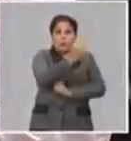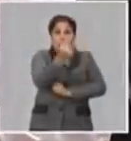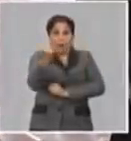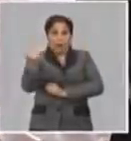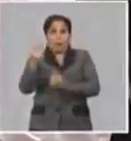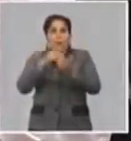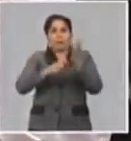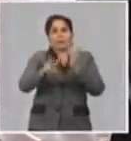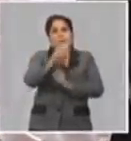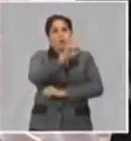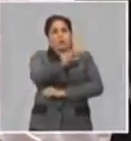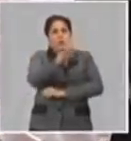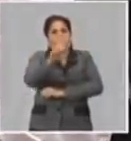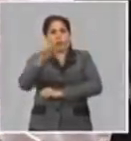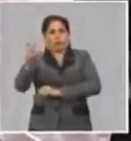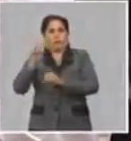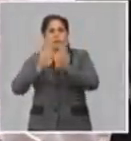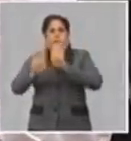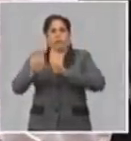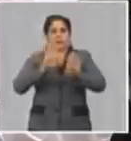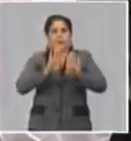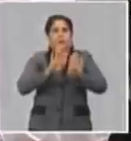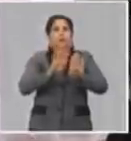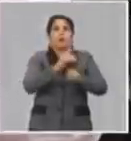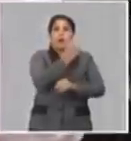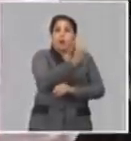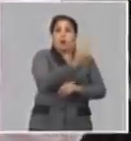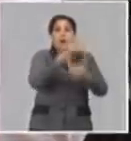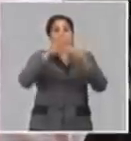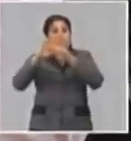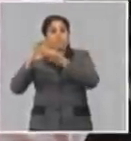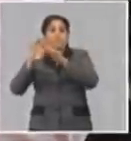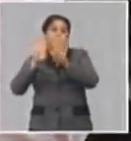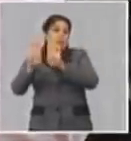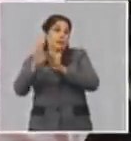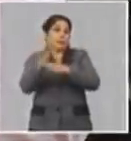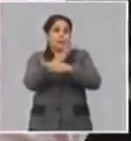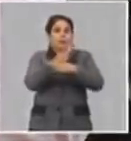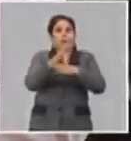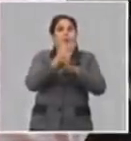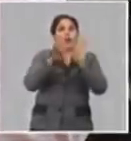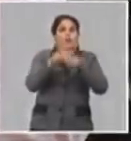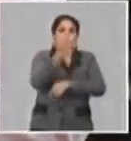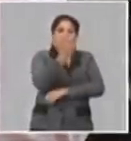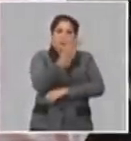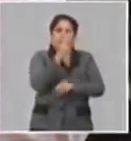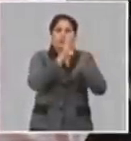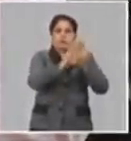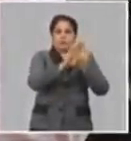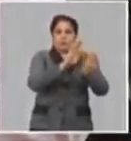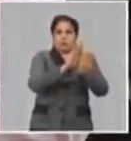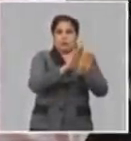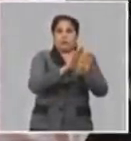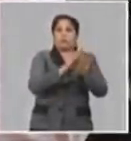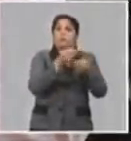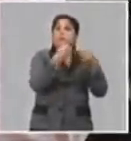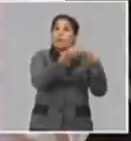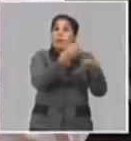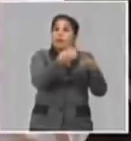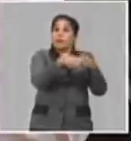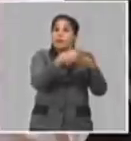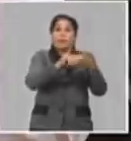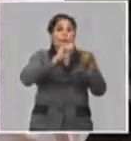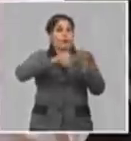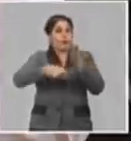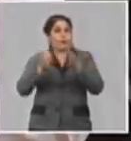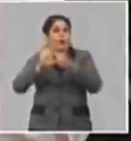en cada provincia. Uno de cada cadena, en algunos casos tres. Para el suministro de la mercancía están firmados